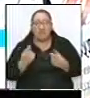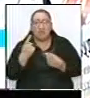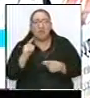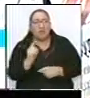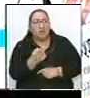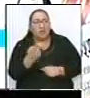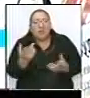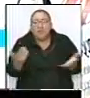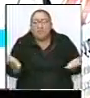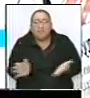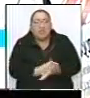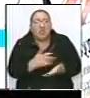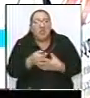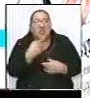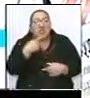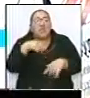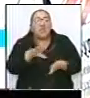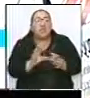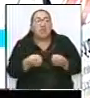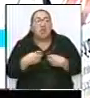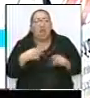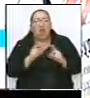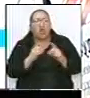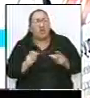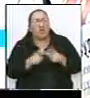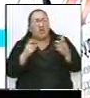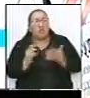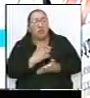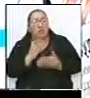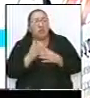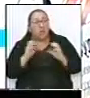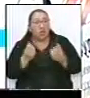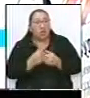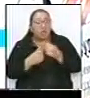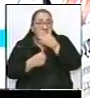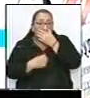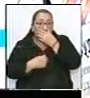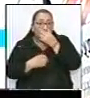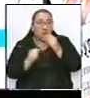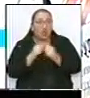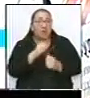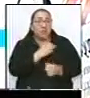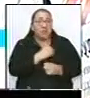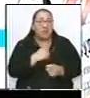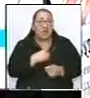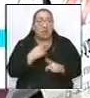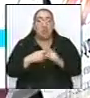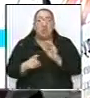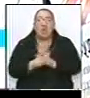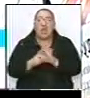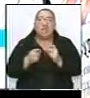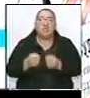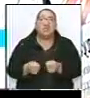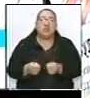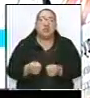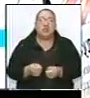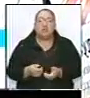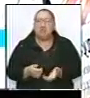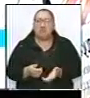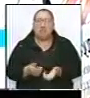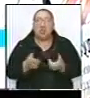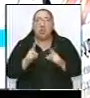segundo, no hay un supuesto en que me digan, mira este gran conflicto que ha tenido el Congreso con el Ejecutivo por una ley insistida.